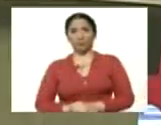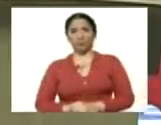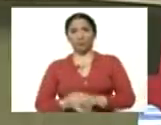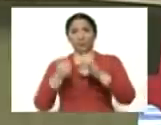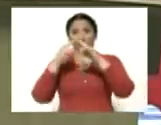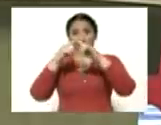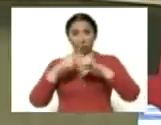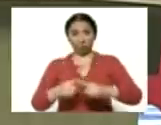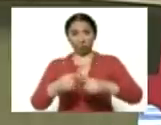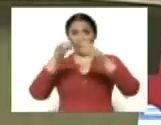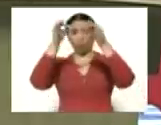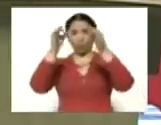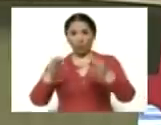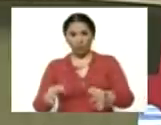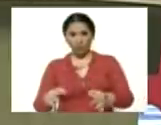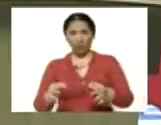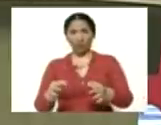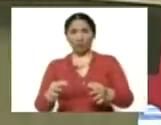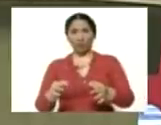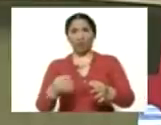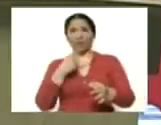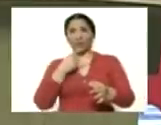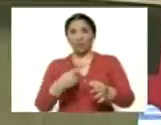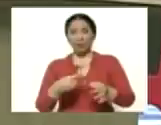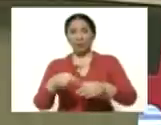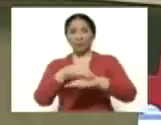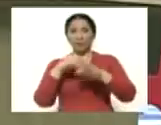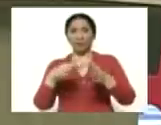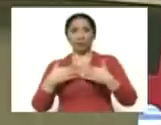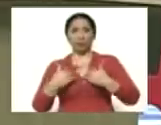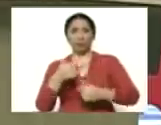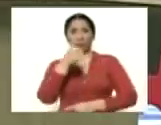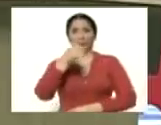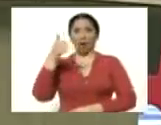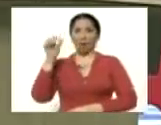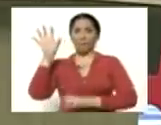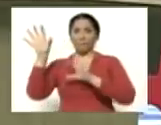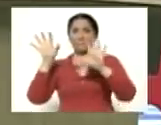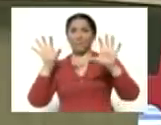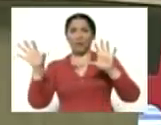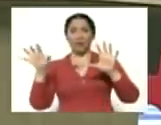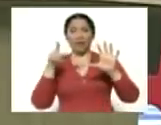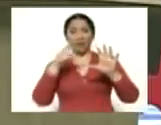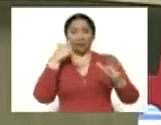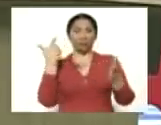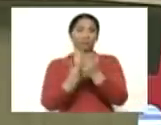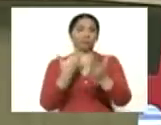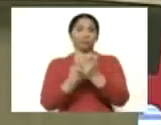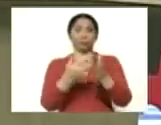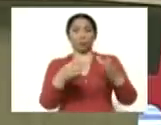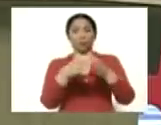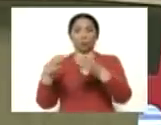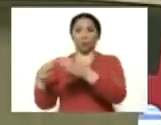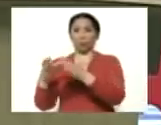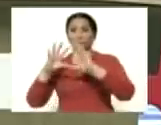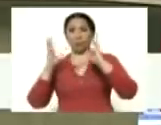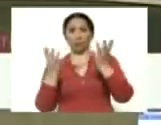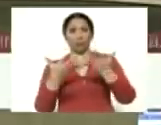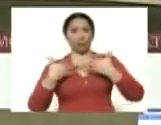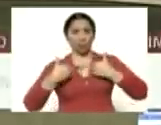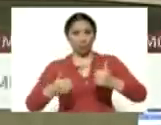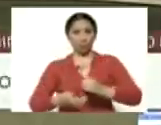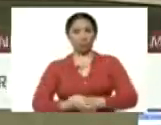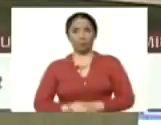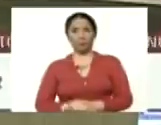cifras oficiales son las que establecen los ministerios de salud de cada país y son corroboradas por la Organización Mundial de la Salud